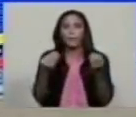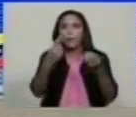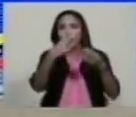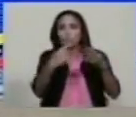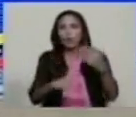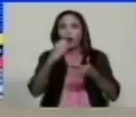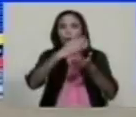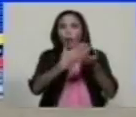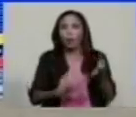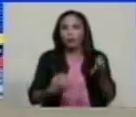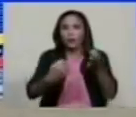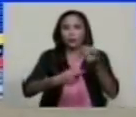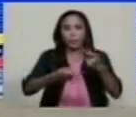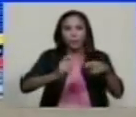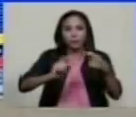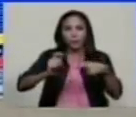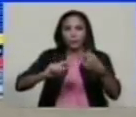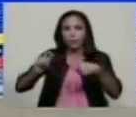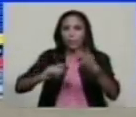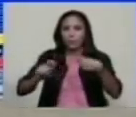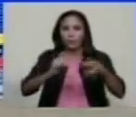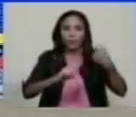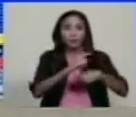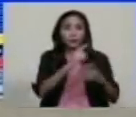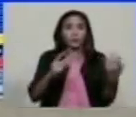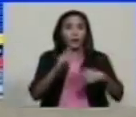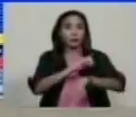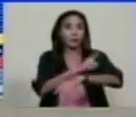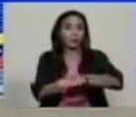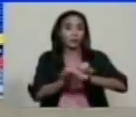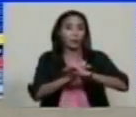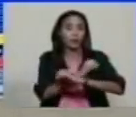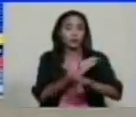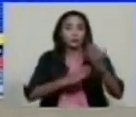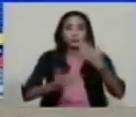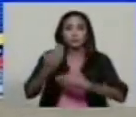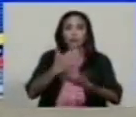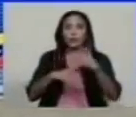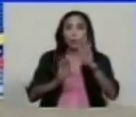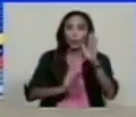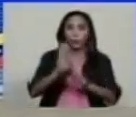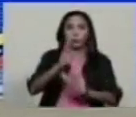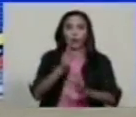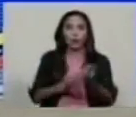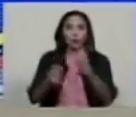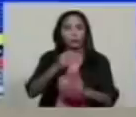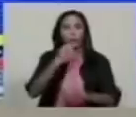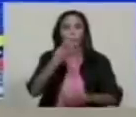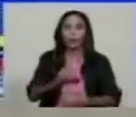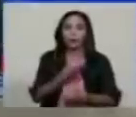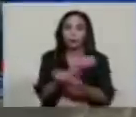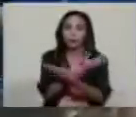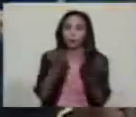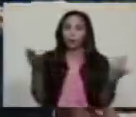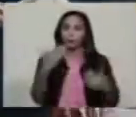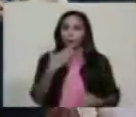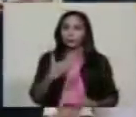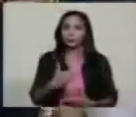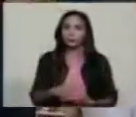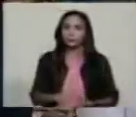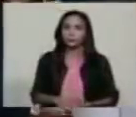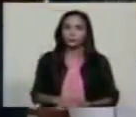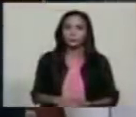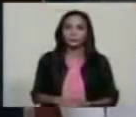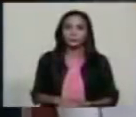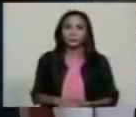contratos de importación para fortalecer el proceso del comercio exterior. Muchas gracias, pues. Buenas tardes a todos. De